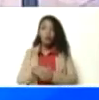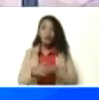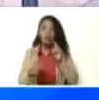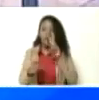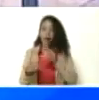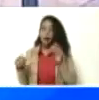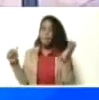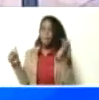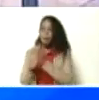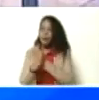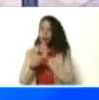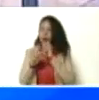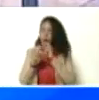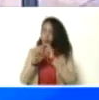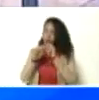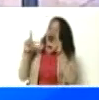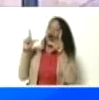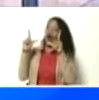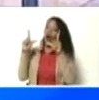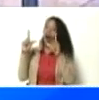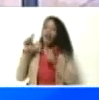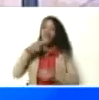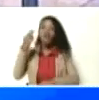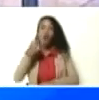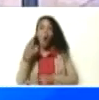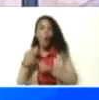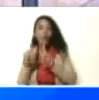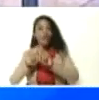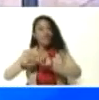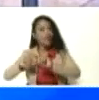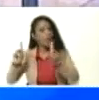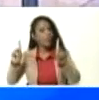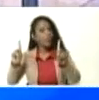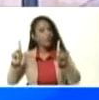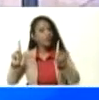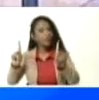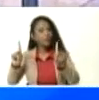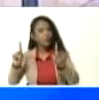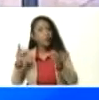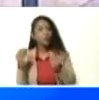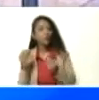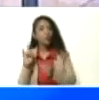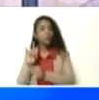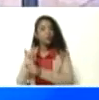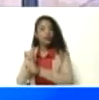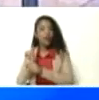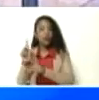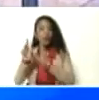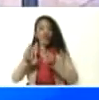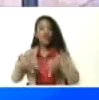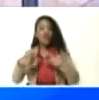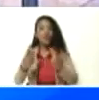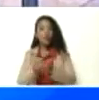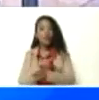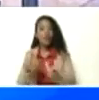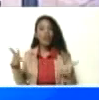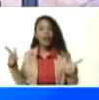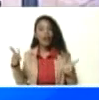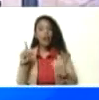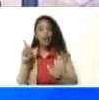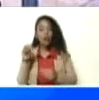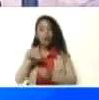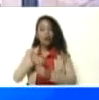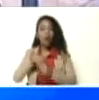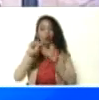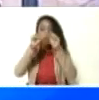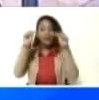cuenta que la realidad era otra. Son países neoliberales y entraron en